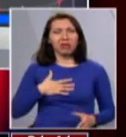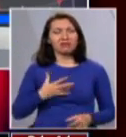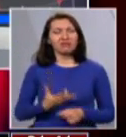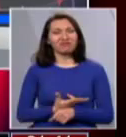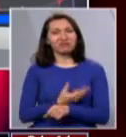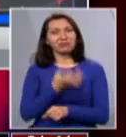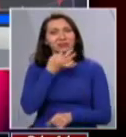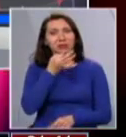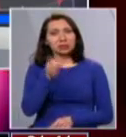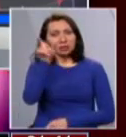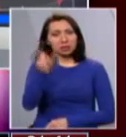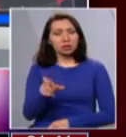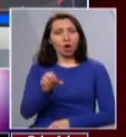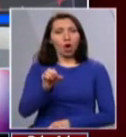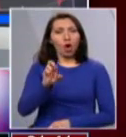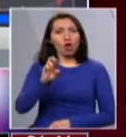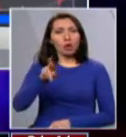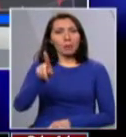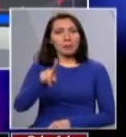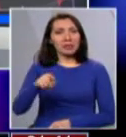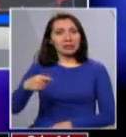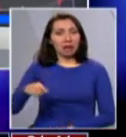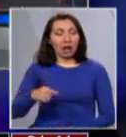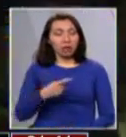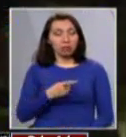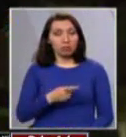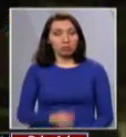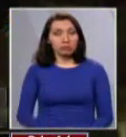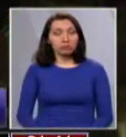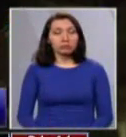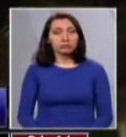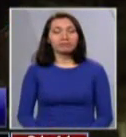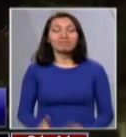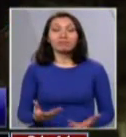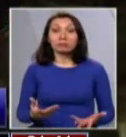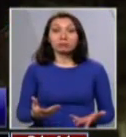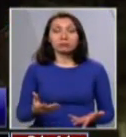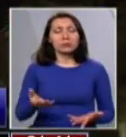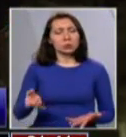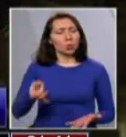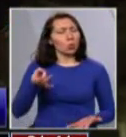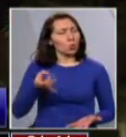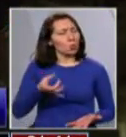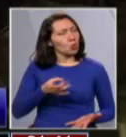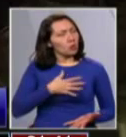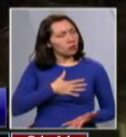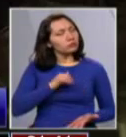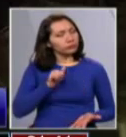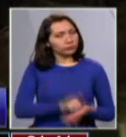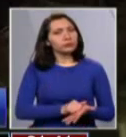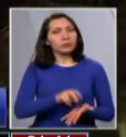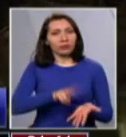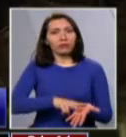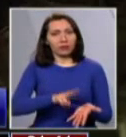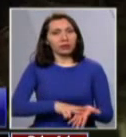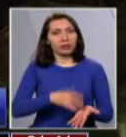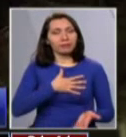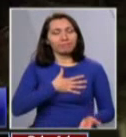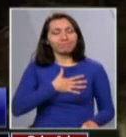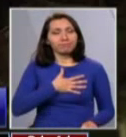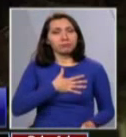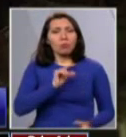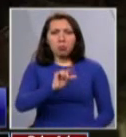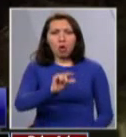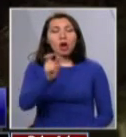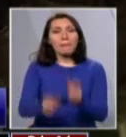de las actuaciones del senador orpis daniel me dolía en el alma la verdad es que a